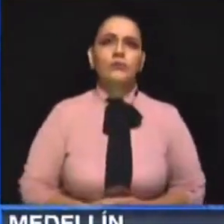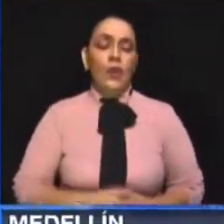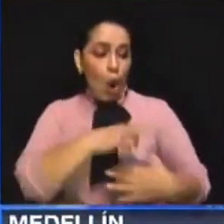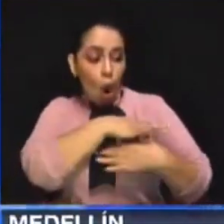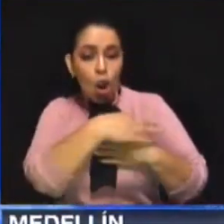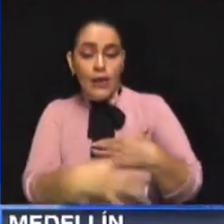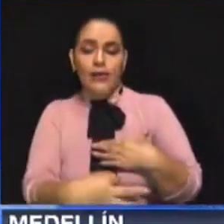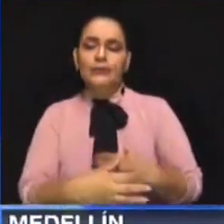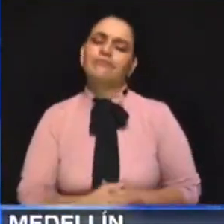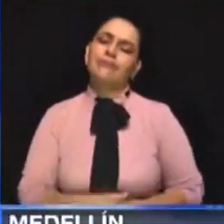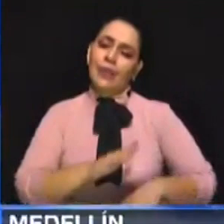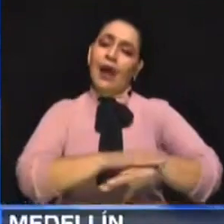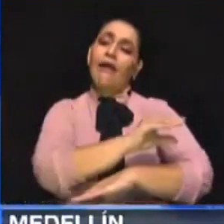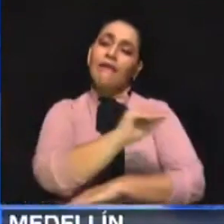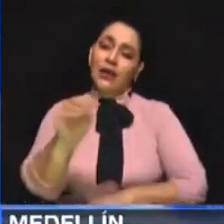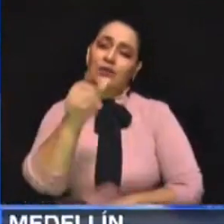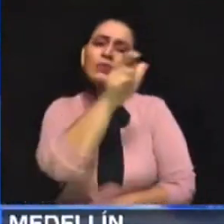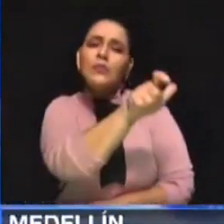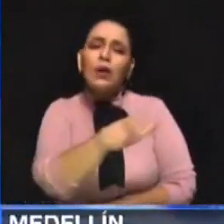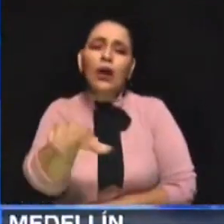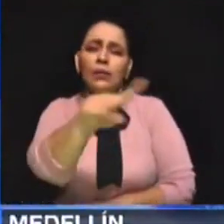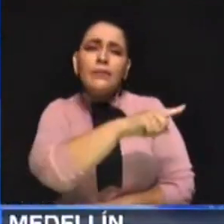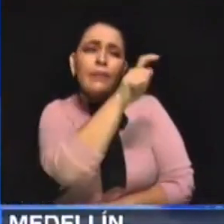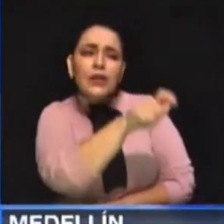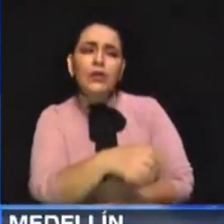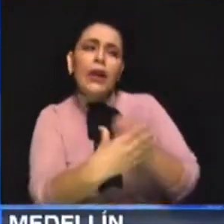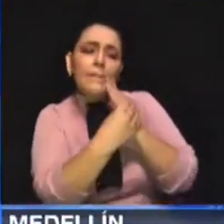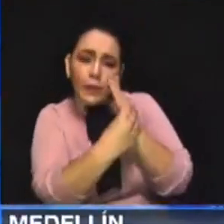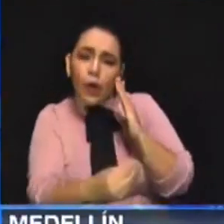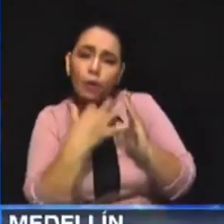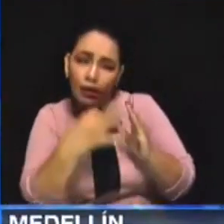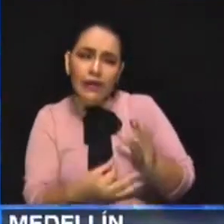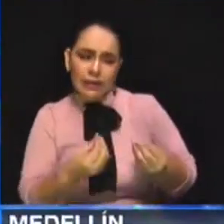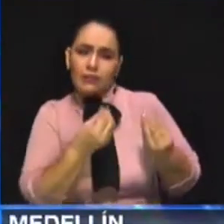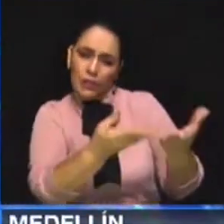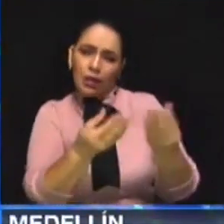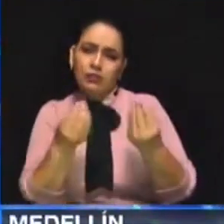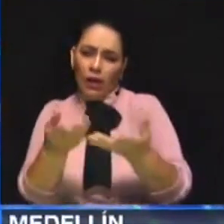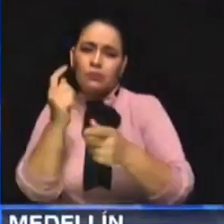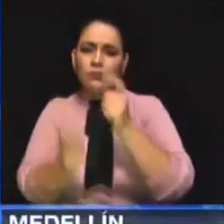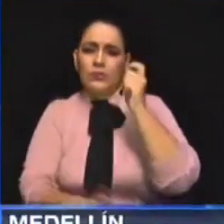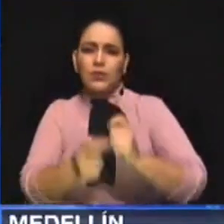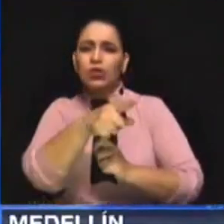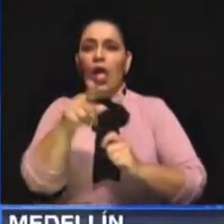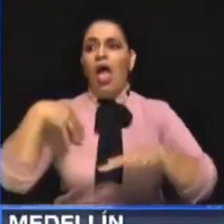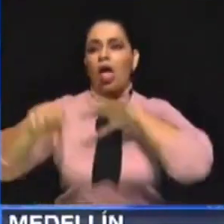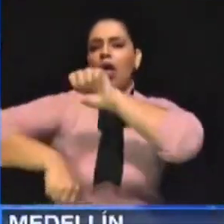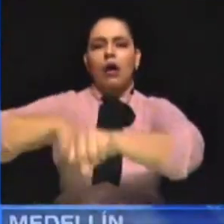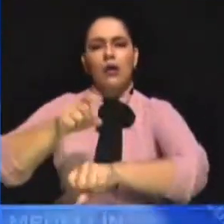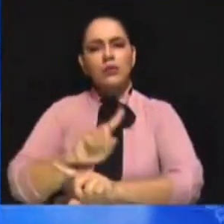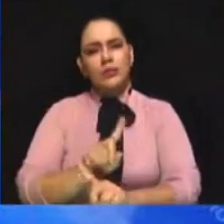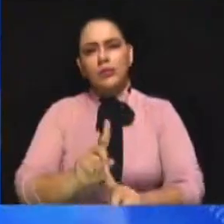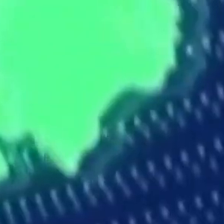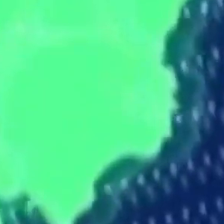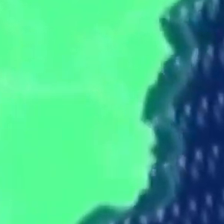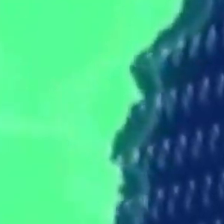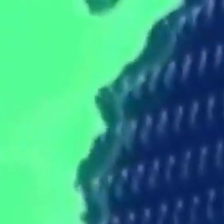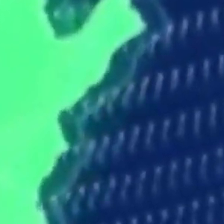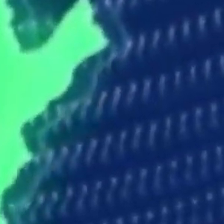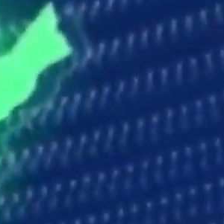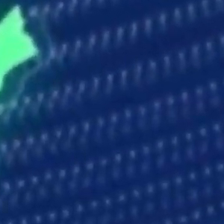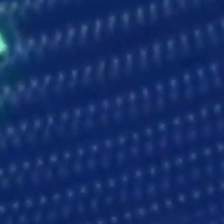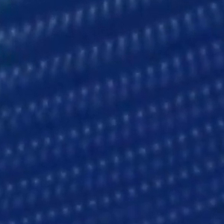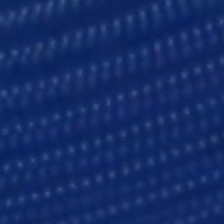nos recuerda que las ayudas deben llegar a quienes realmente lo necesitan.